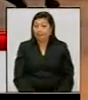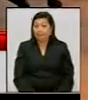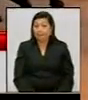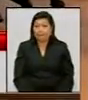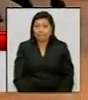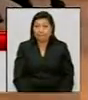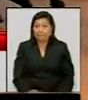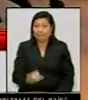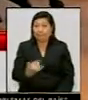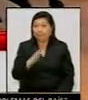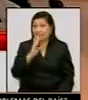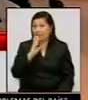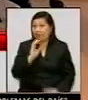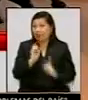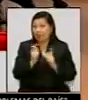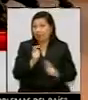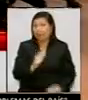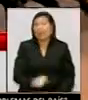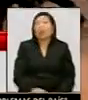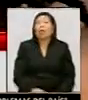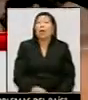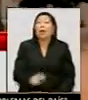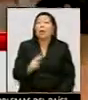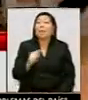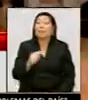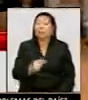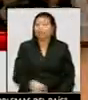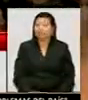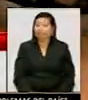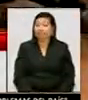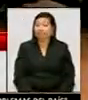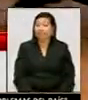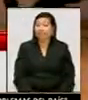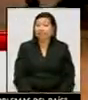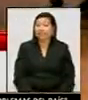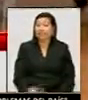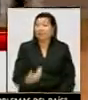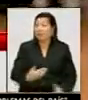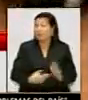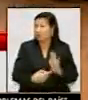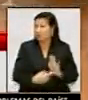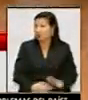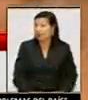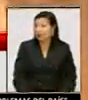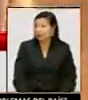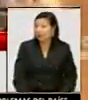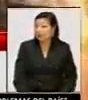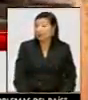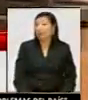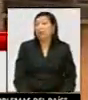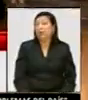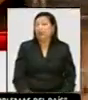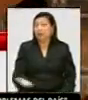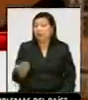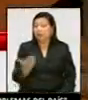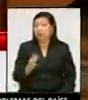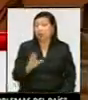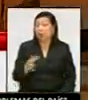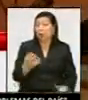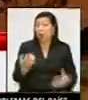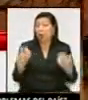Congresista César Vázquez. Sí, gracias, presidente. Había presentado una solicitud, presidente, a su